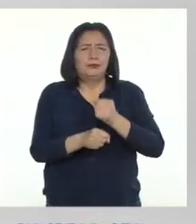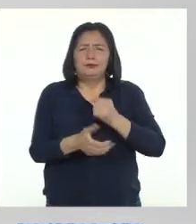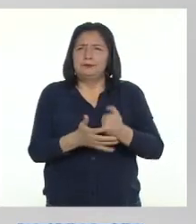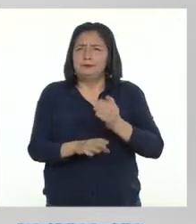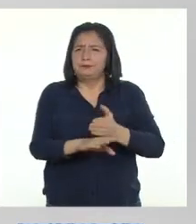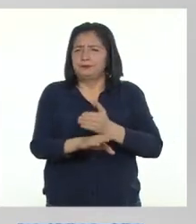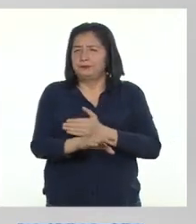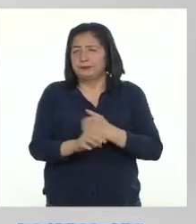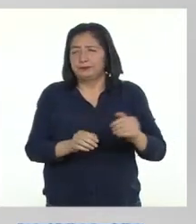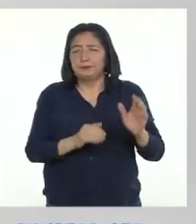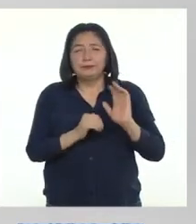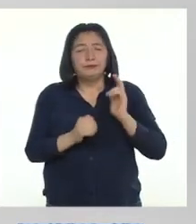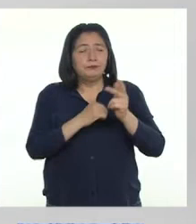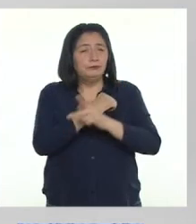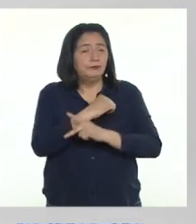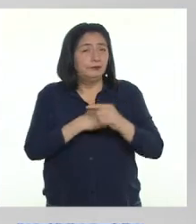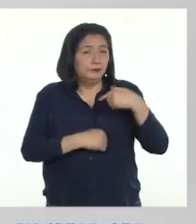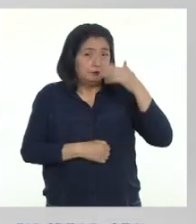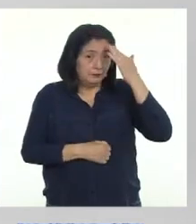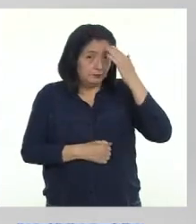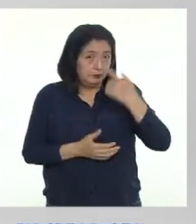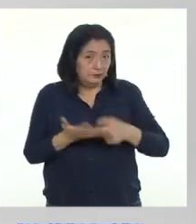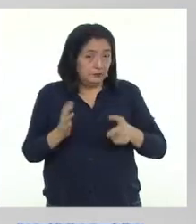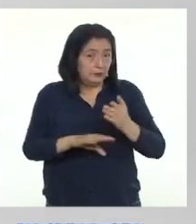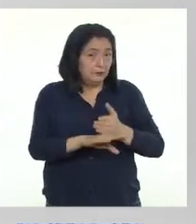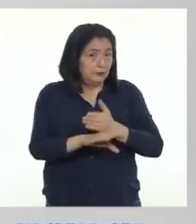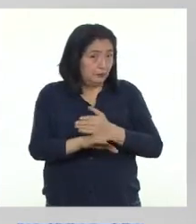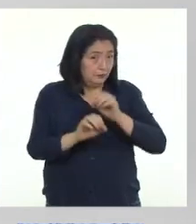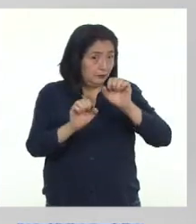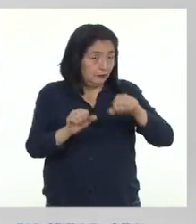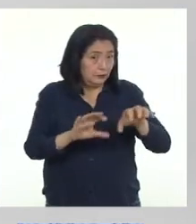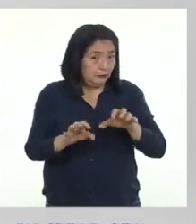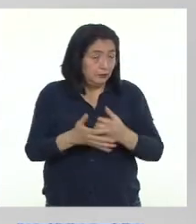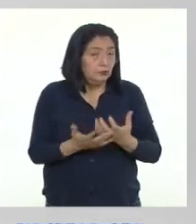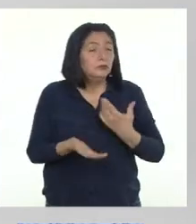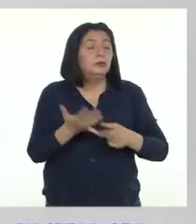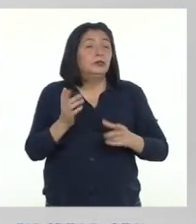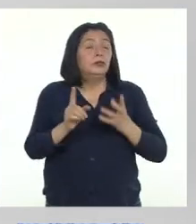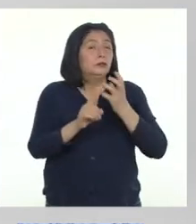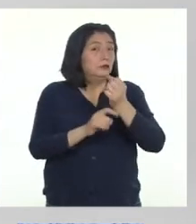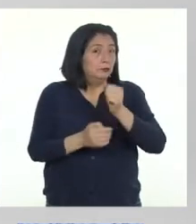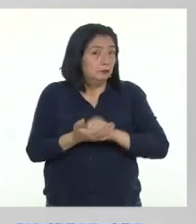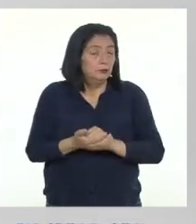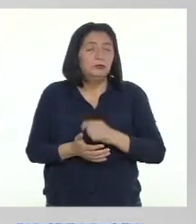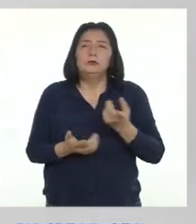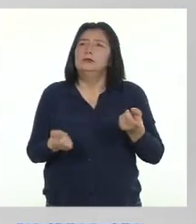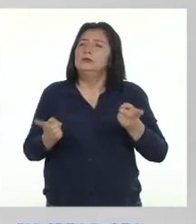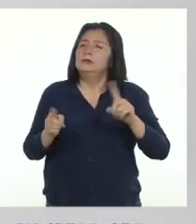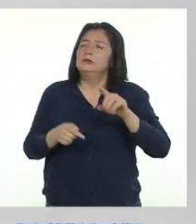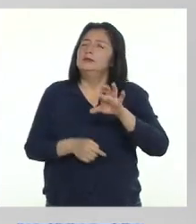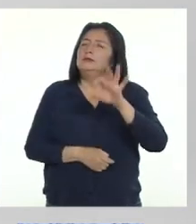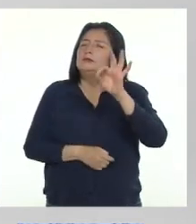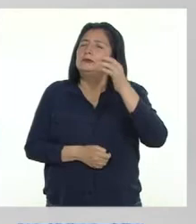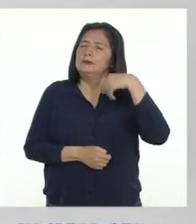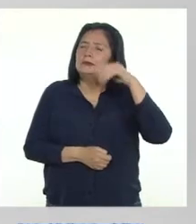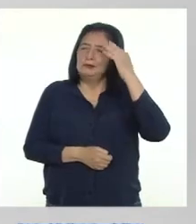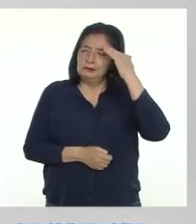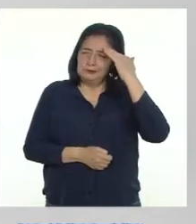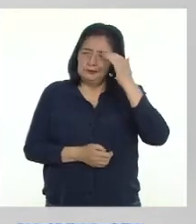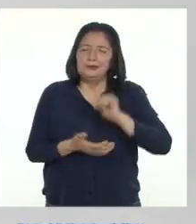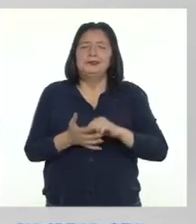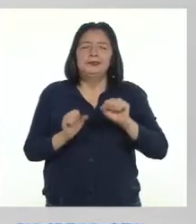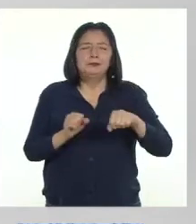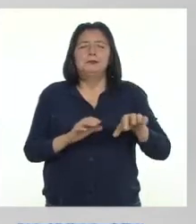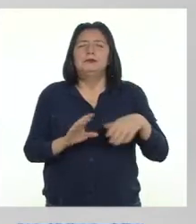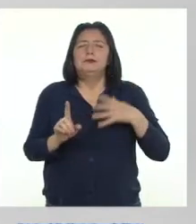país. ¿Saben cuáles son estos logros? ¡Claro que sí! Al identificarlos, cumpliremos con el reto de las